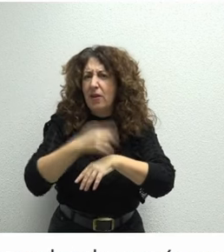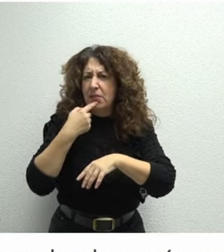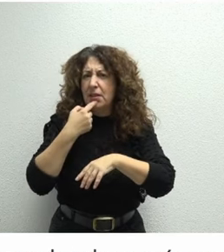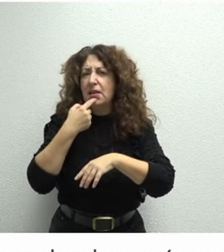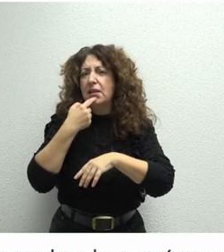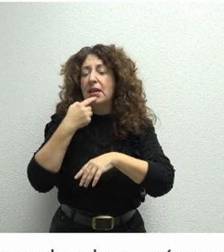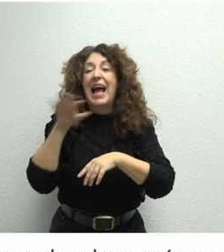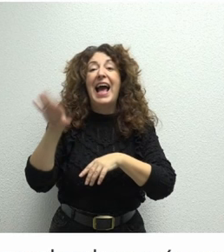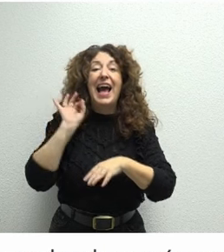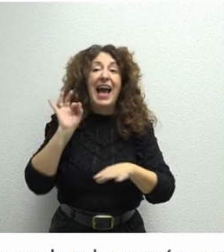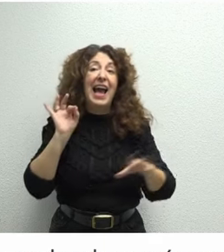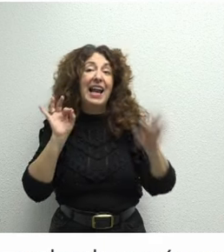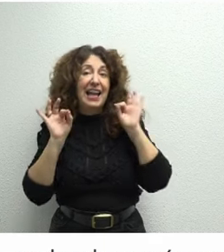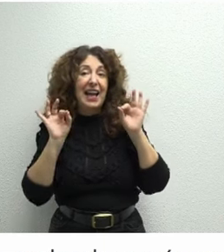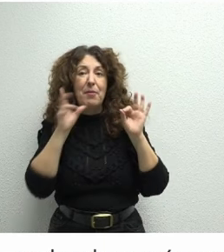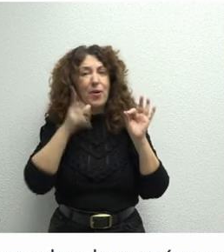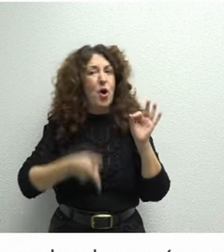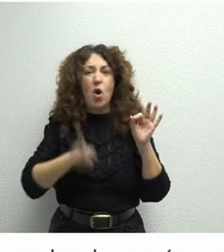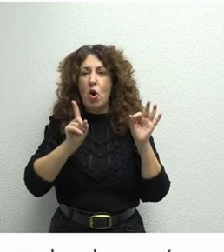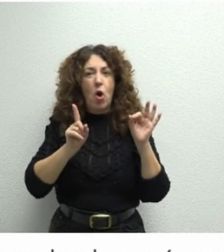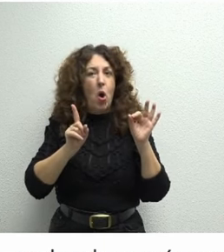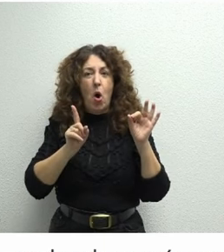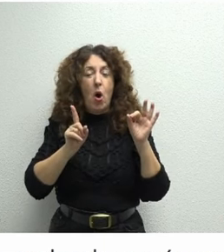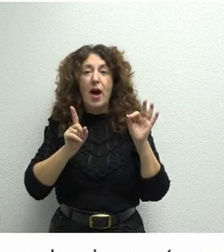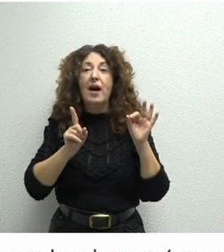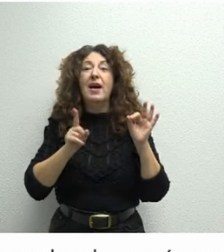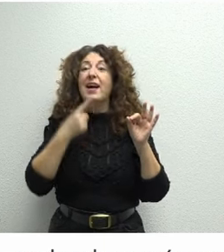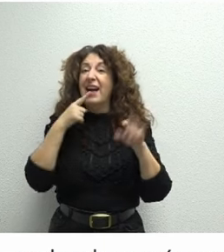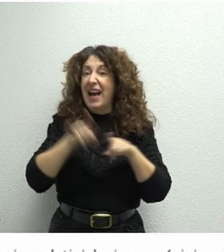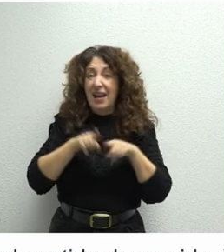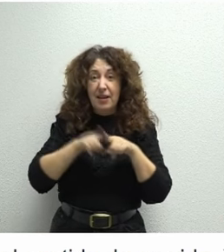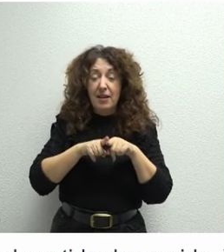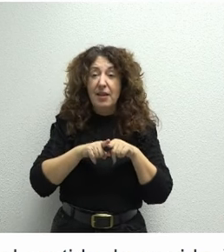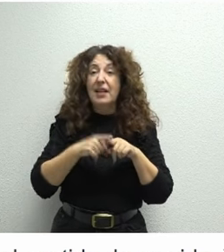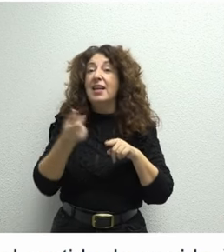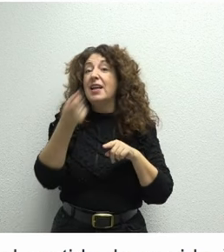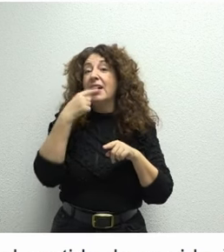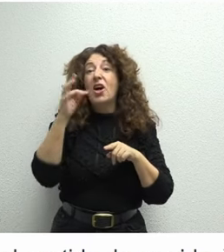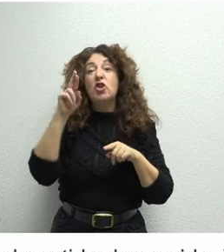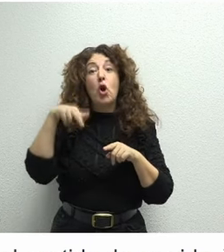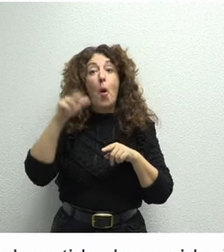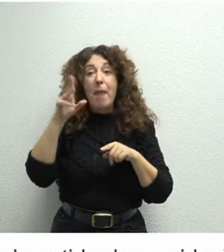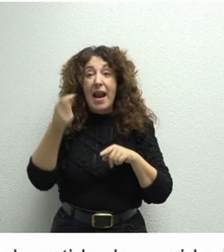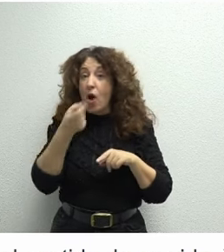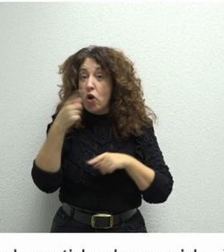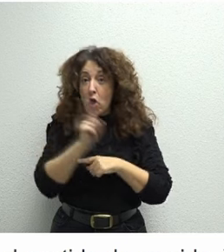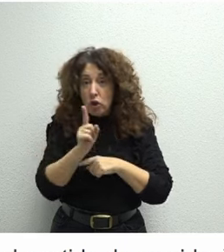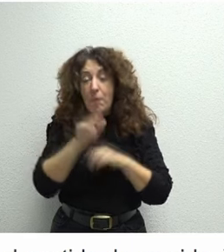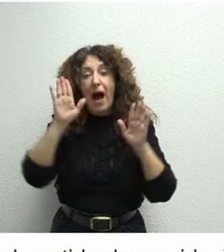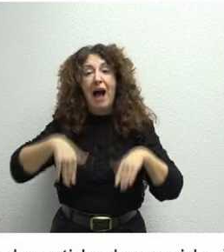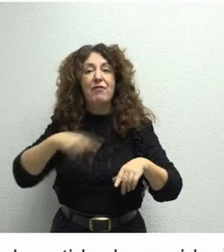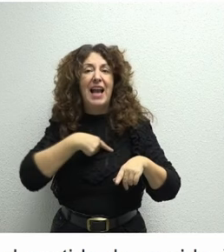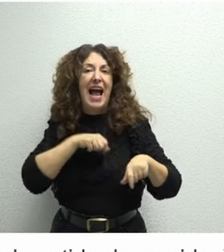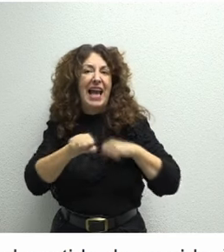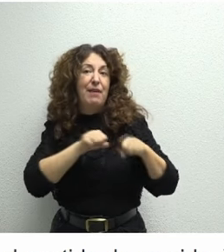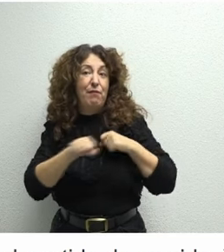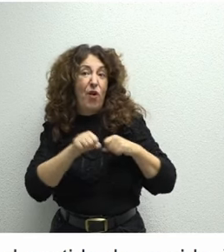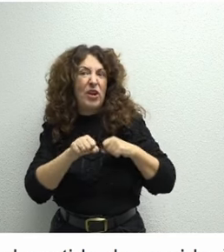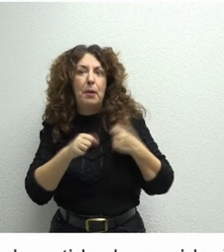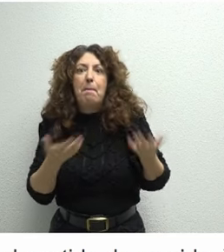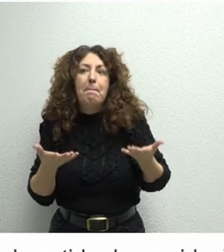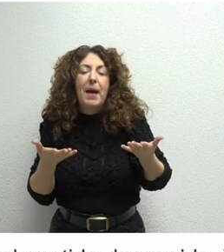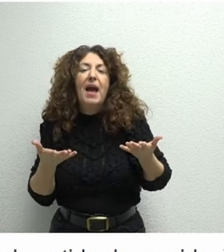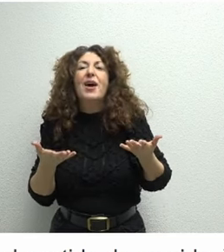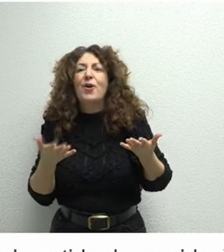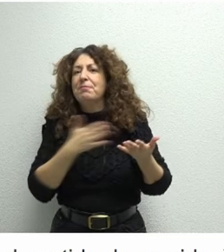pues el hia le dije al hermano dice Ni se te ocurra no tomó el y se murió de un infarto porque era la gota que le daba sentido a su vida él